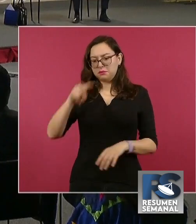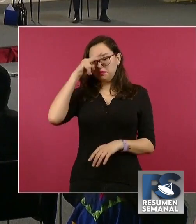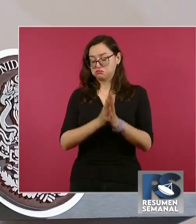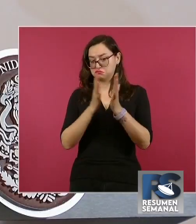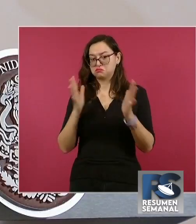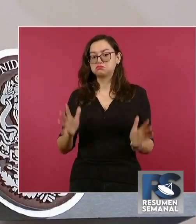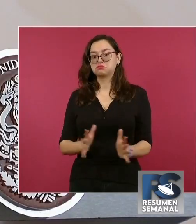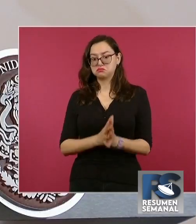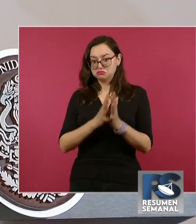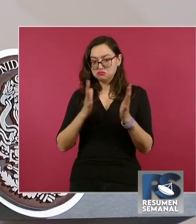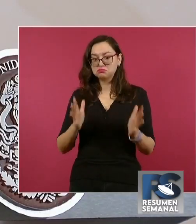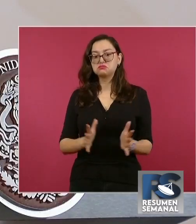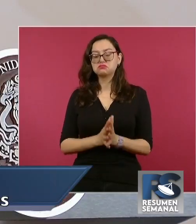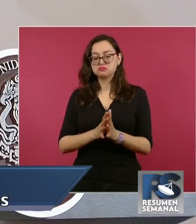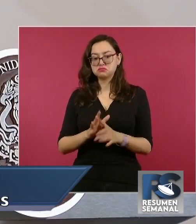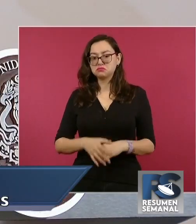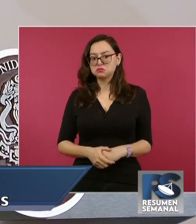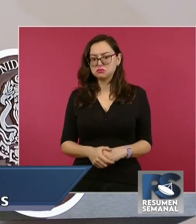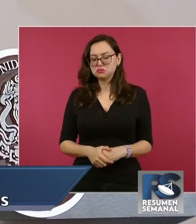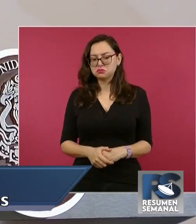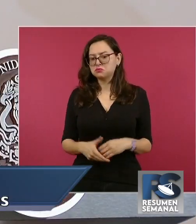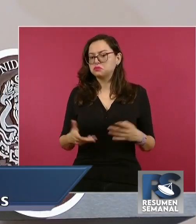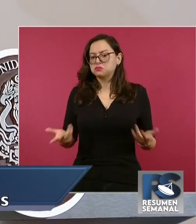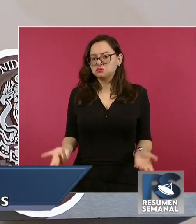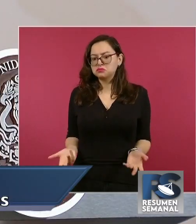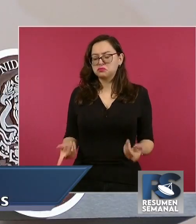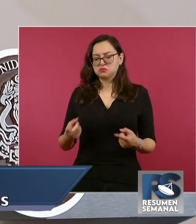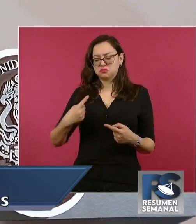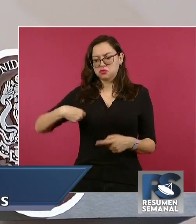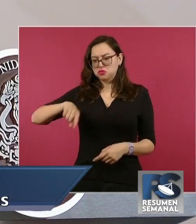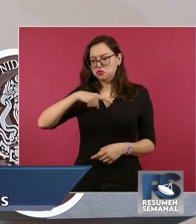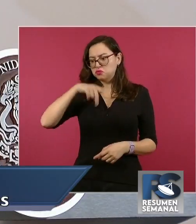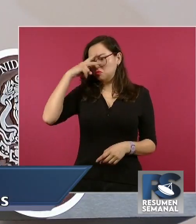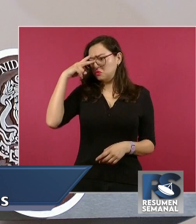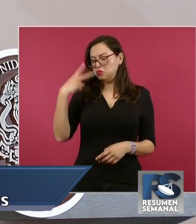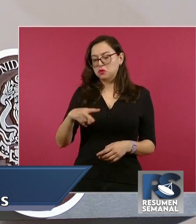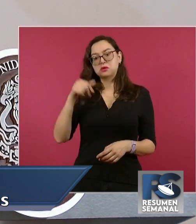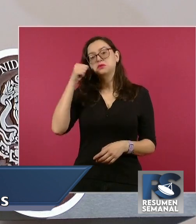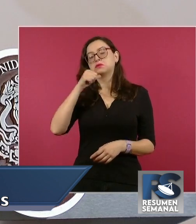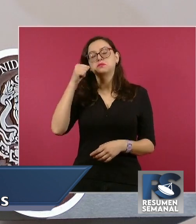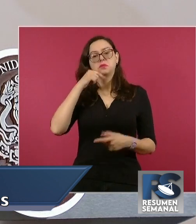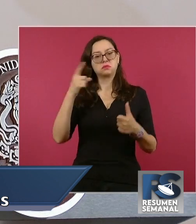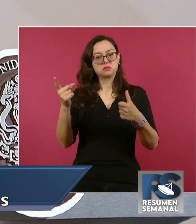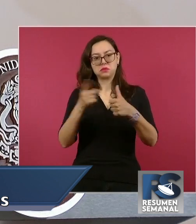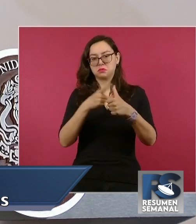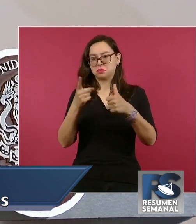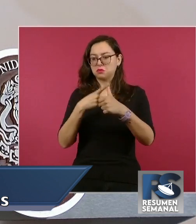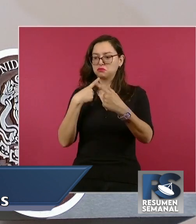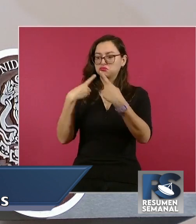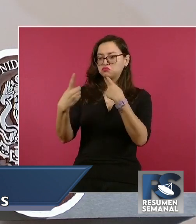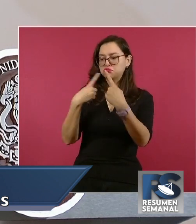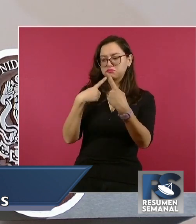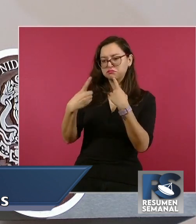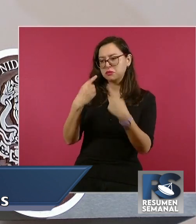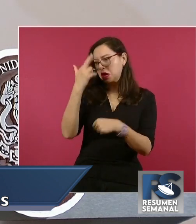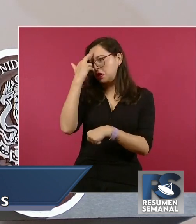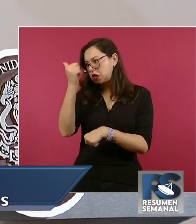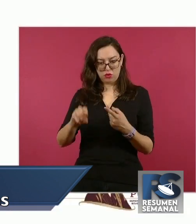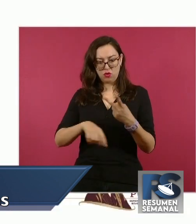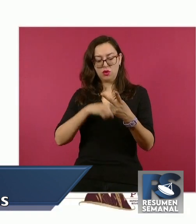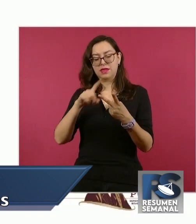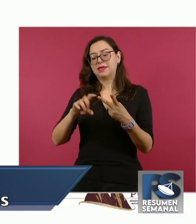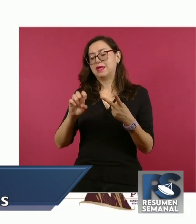diplomático las herramientas de México siempre son la razón la ley y esa es la ruta de nuestros la guía el